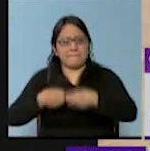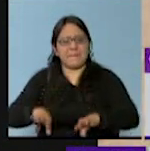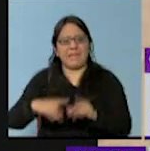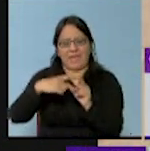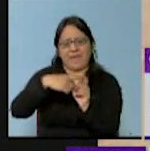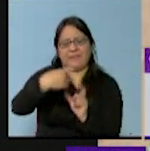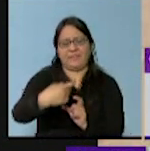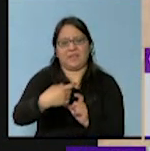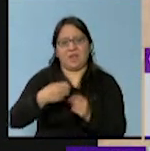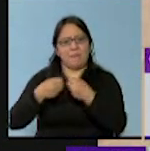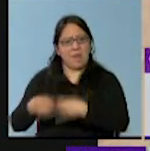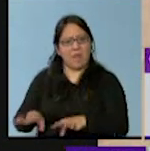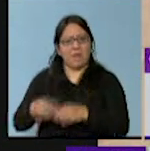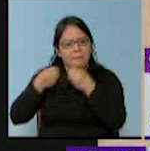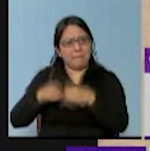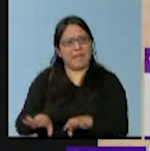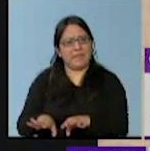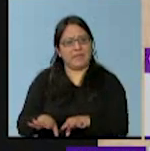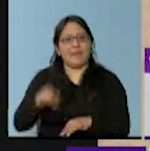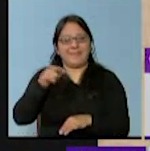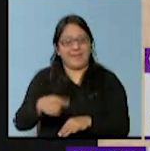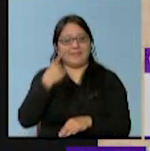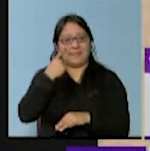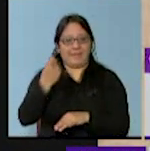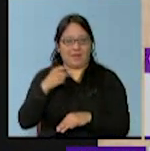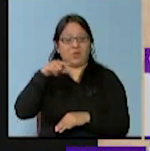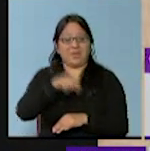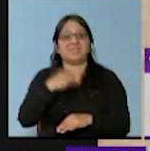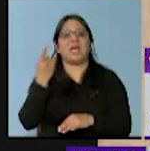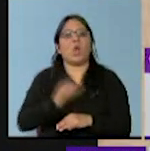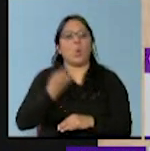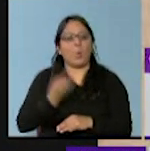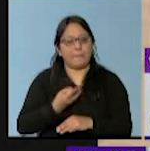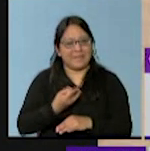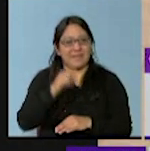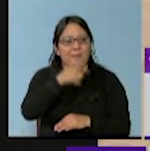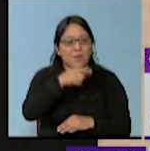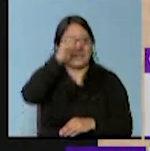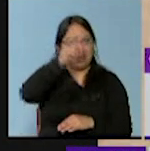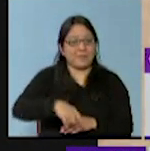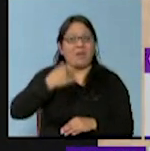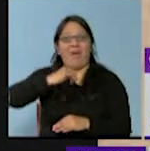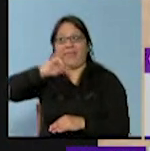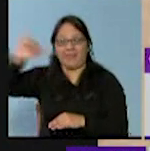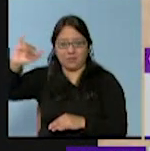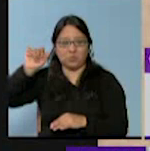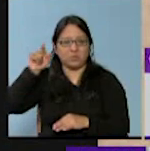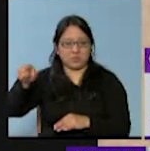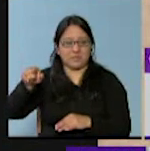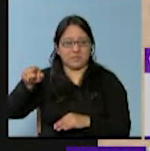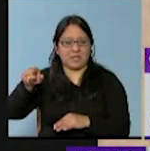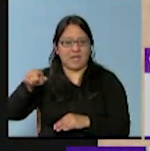decidieron hacer un seguimiento y terminaron descubriendo de que era toda una mentira por parte de esta persona que hizo la denuncia respecto de que